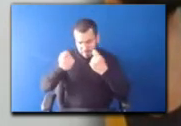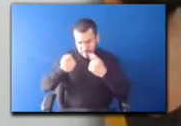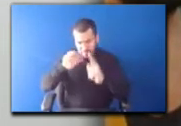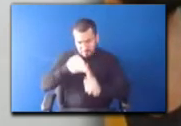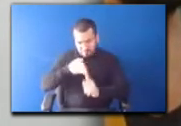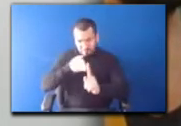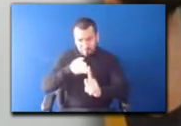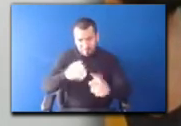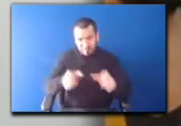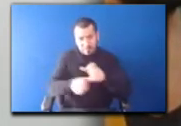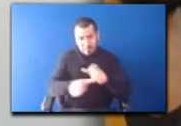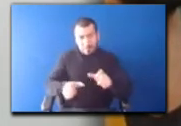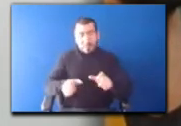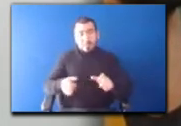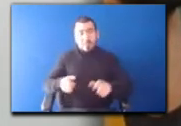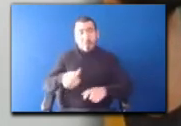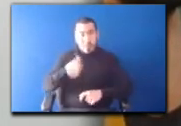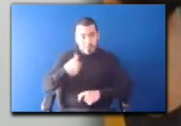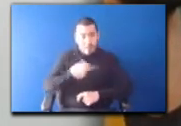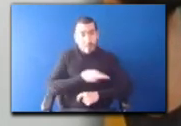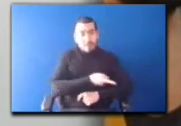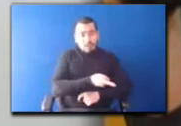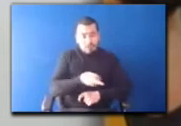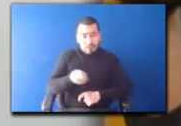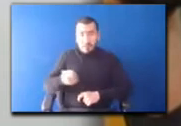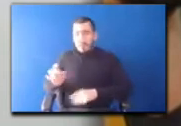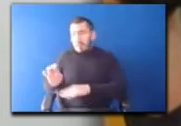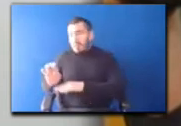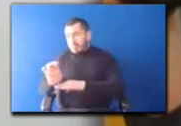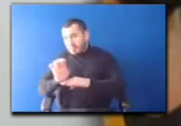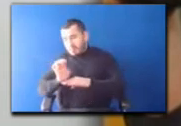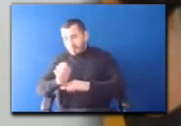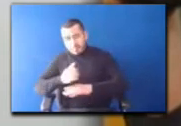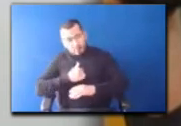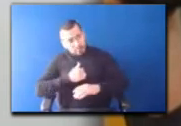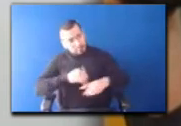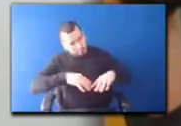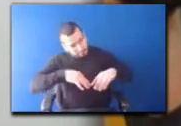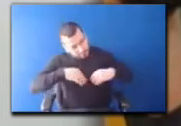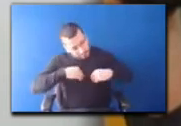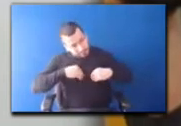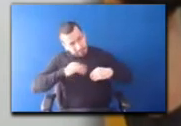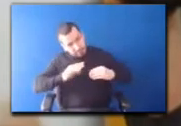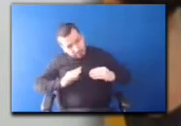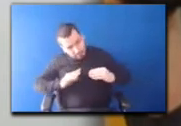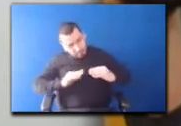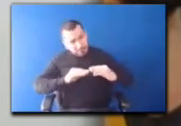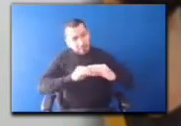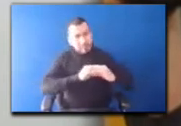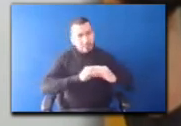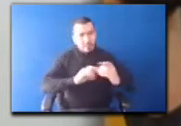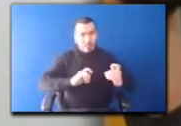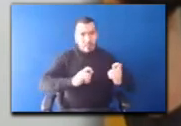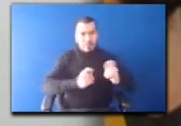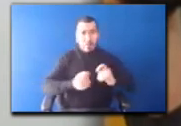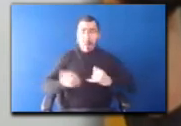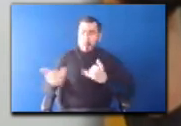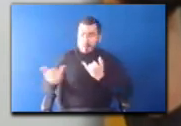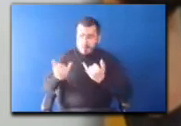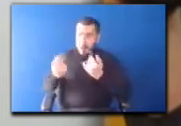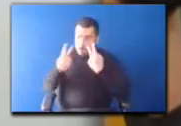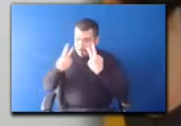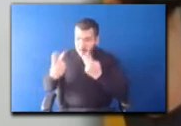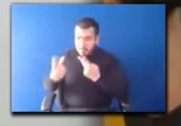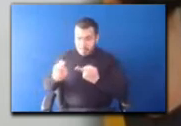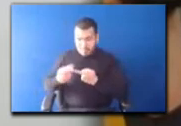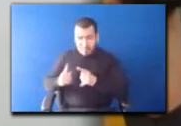clientes. Los jóvenes están esperando eso y pocas entidades han sido hasta ahora receptoras de ese cambio. Lo estamos viendo, pero no a las velocidades que quisiéramos. Allí